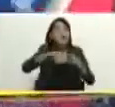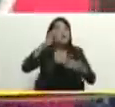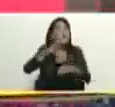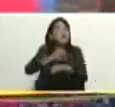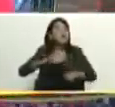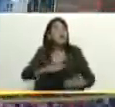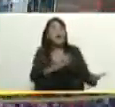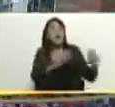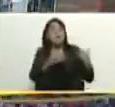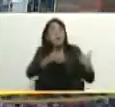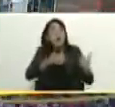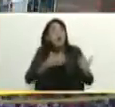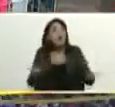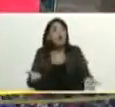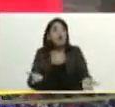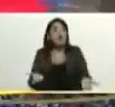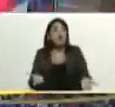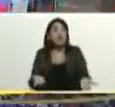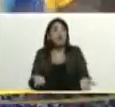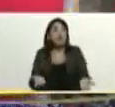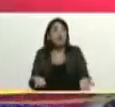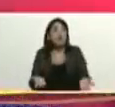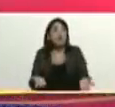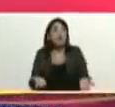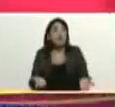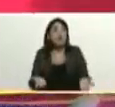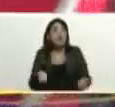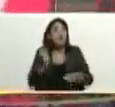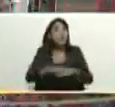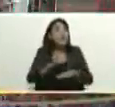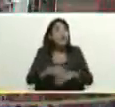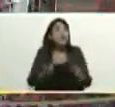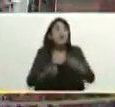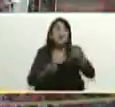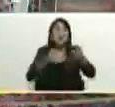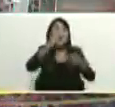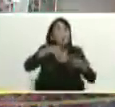se atrevan, que el pueblo les va a dar una lección.